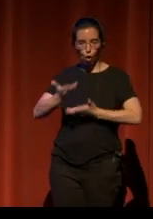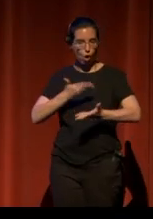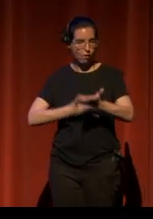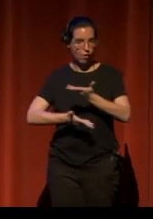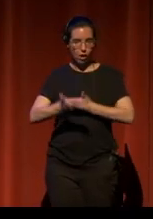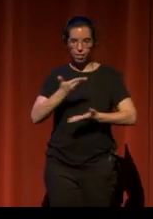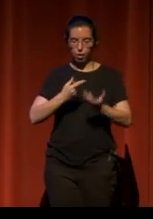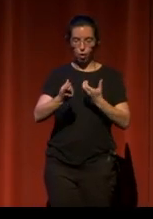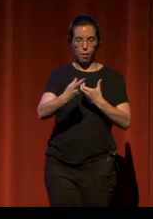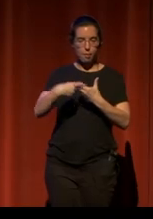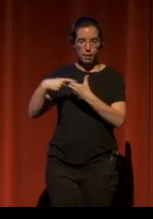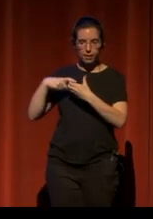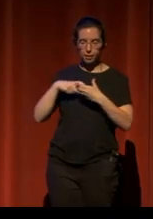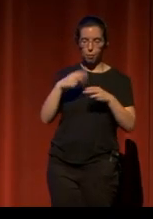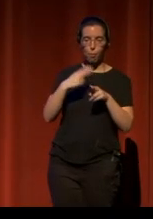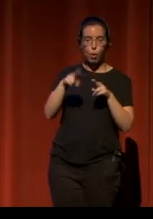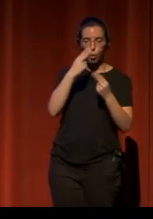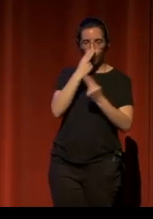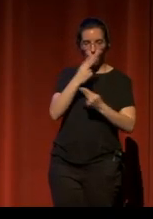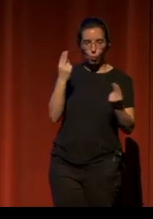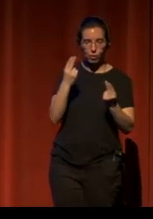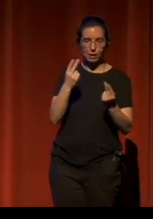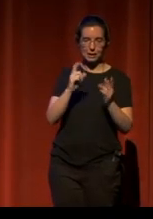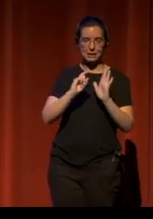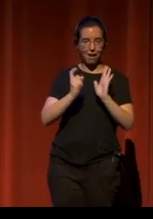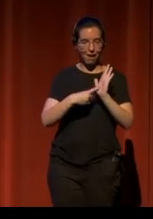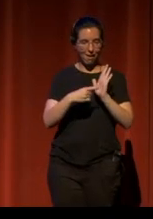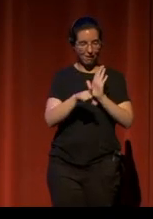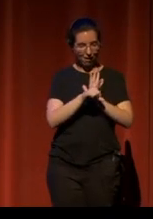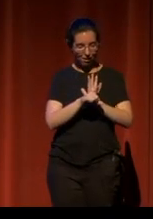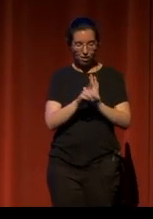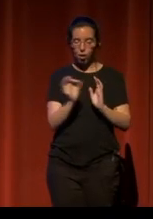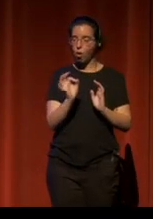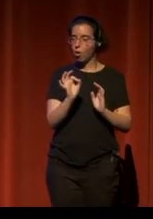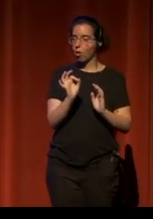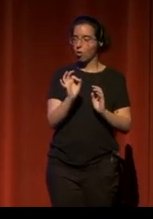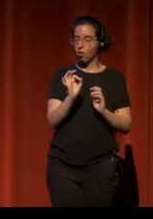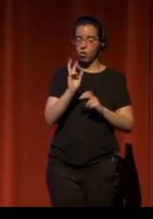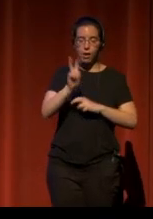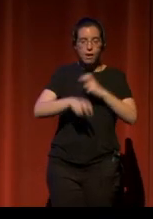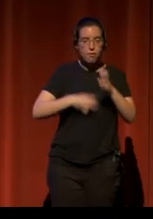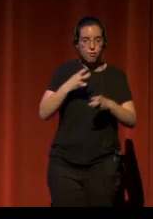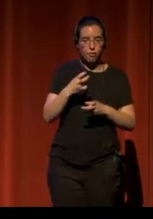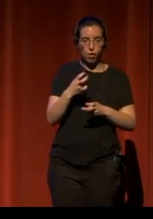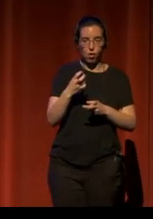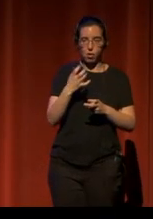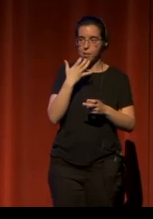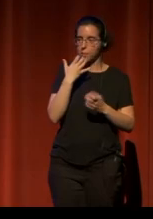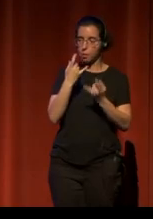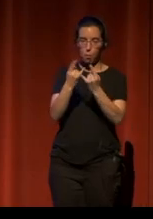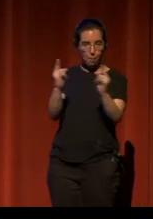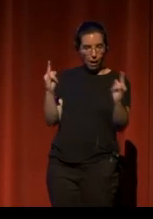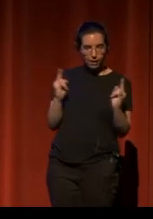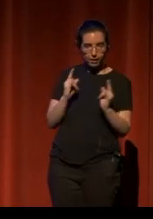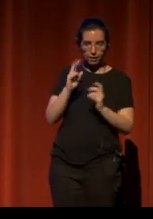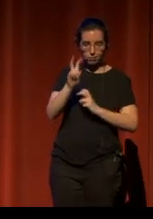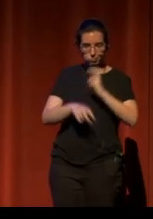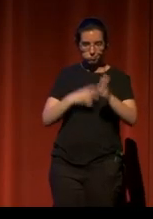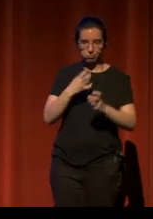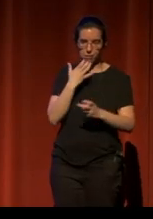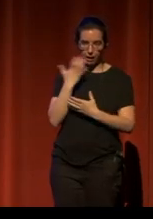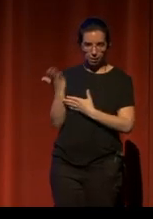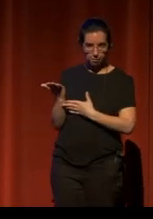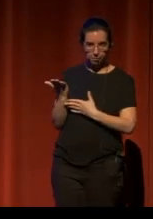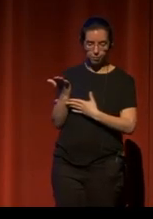diseño participativo de políticas públicas como leyes o como por ejemplo la reforma de de un parque no esto es de la Reforma de un parque